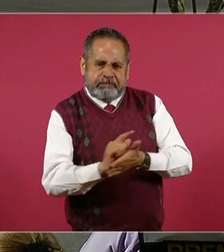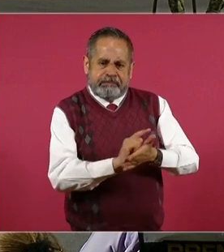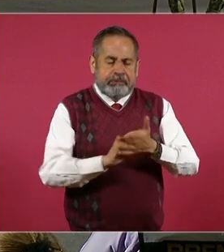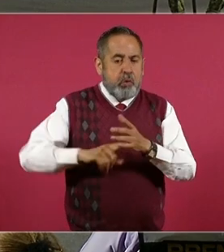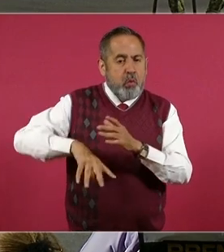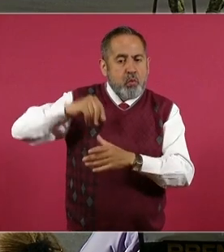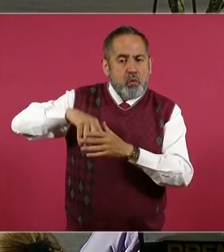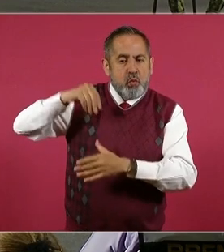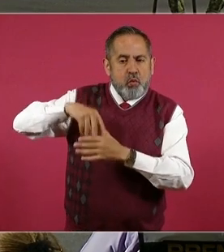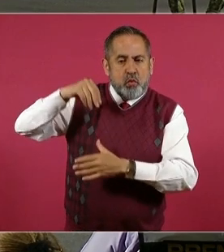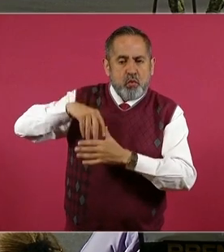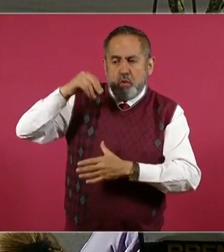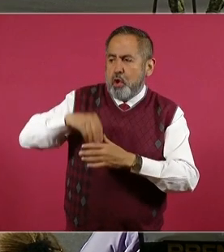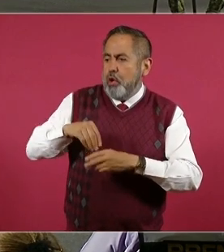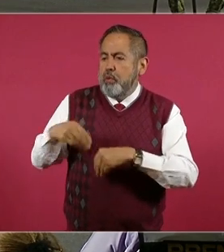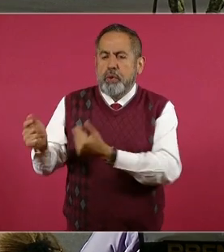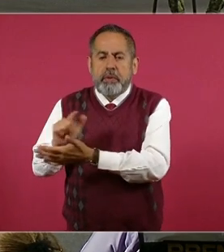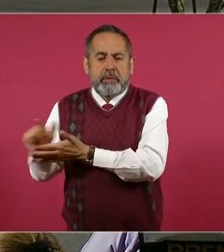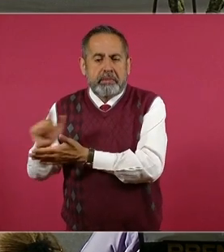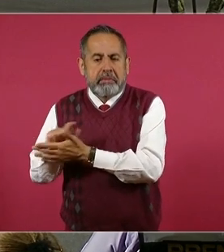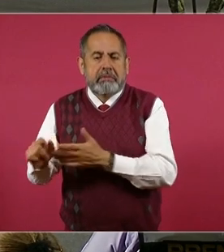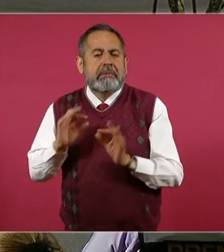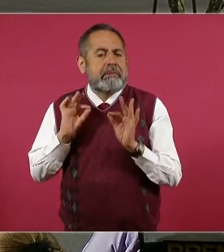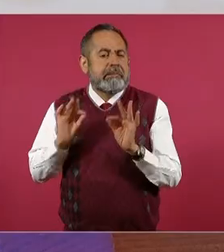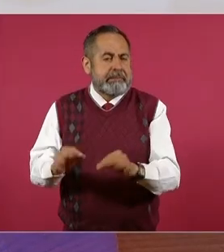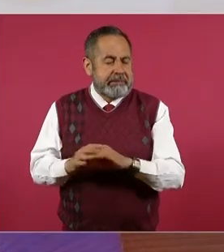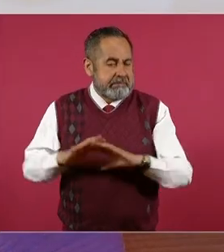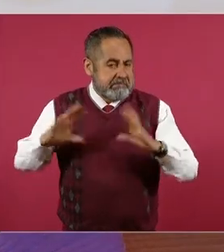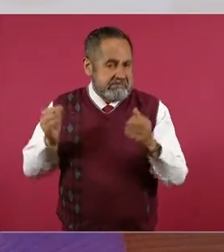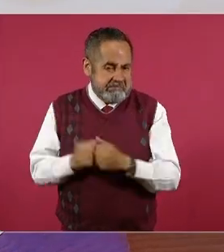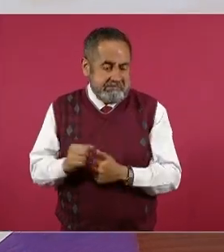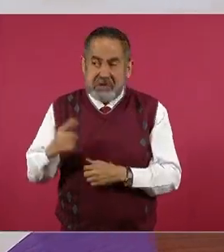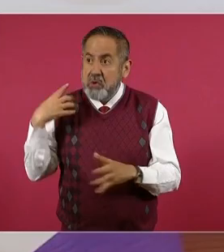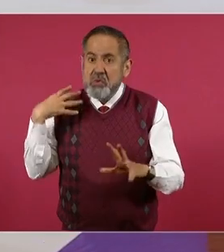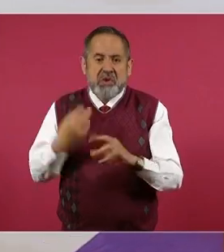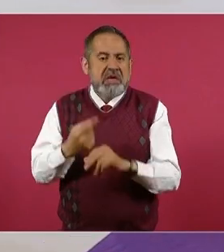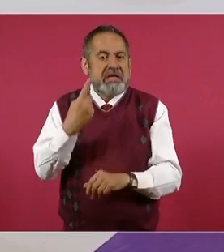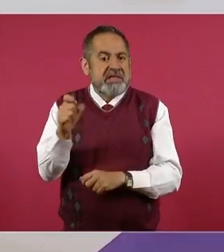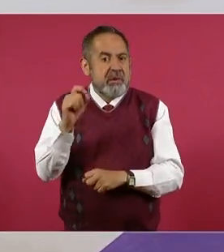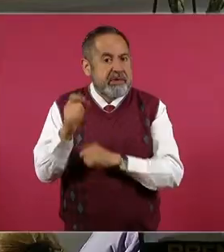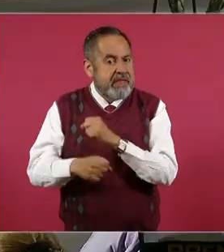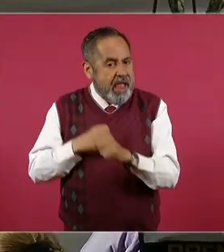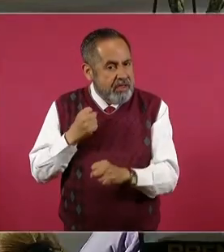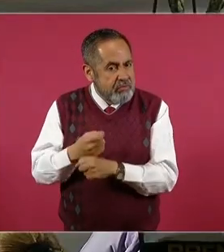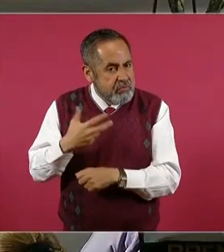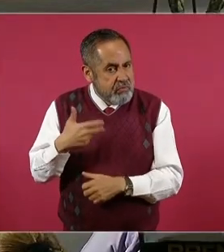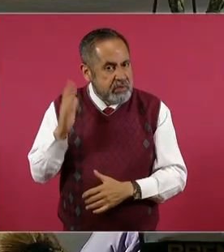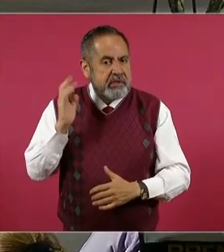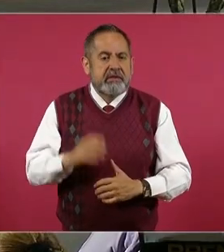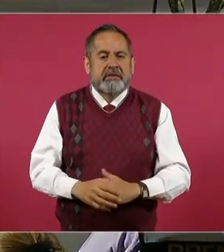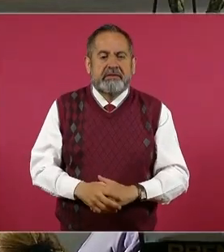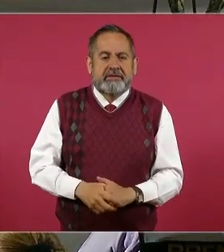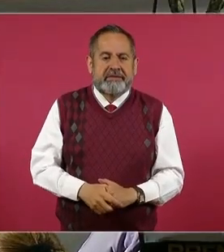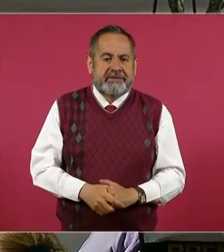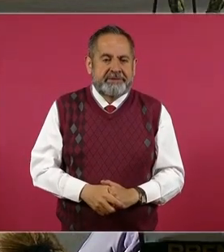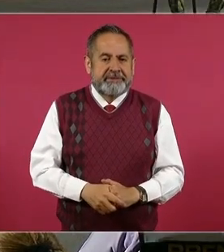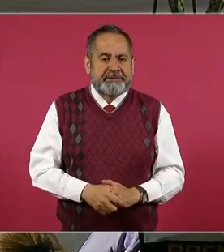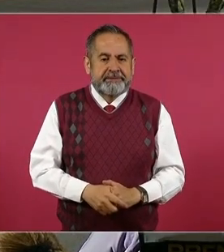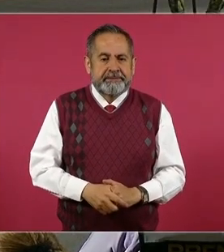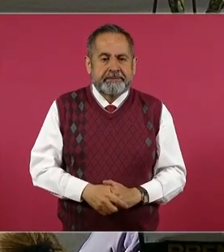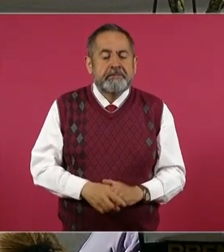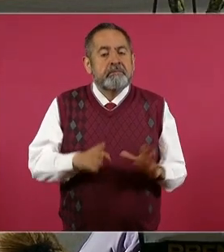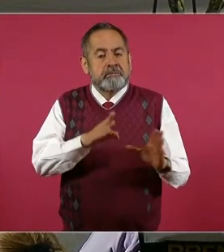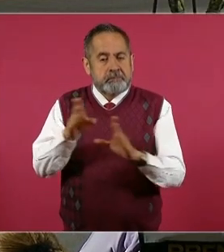siendo ahora una draga productiva a pesar de sus 120 años de servicio. Siguiente, por favor. Ahora pasamos